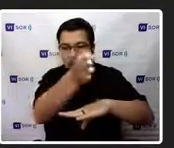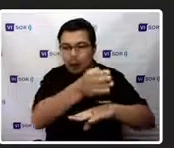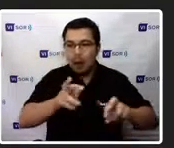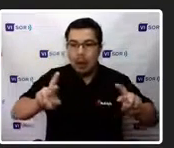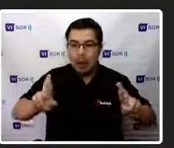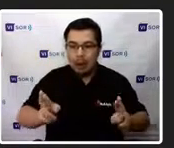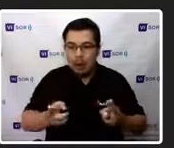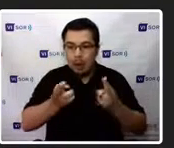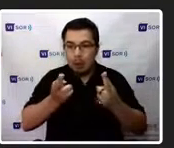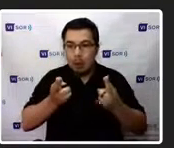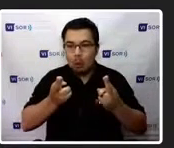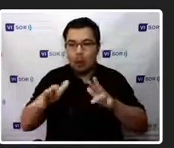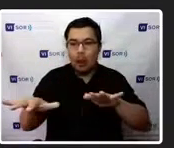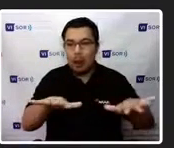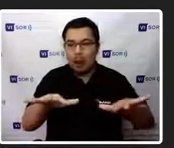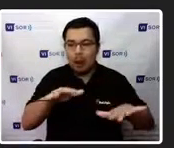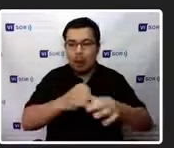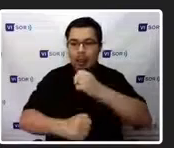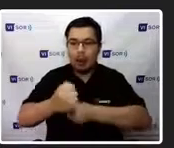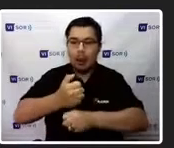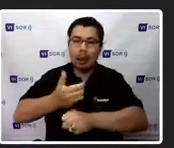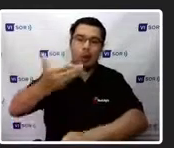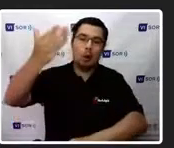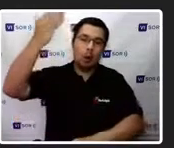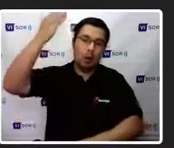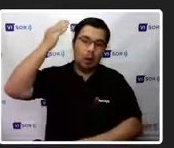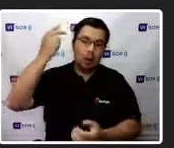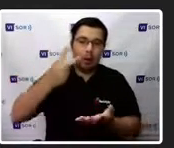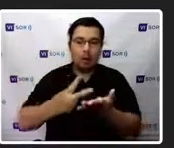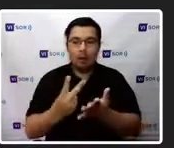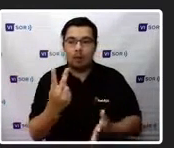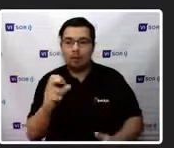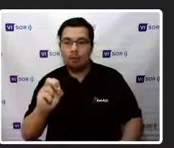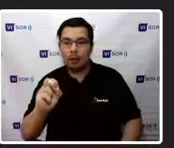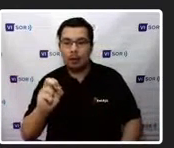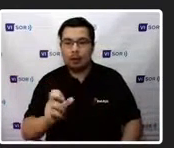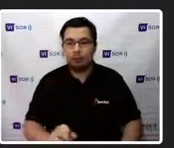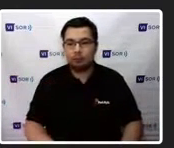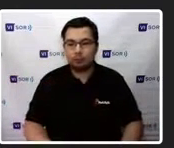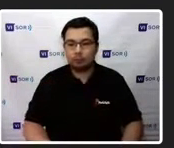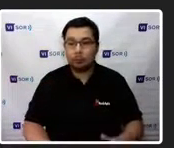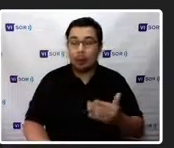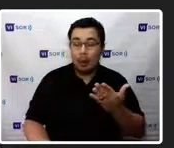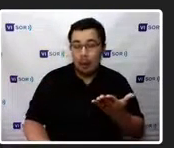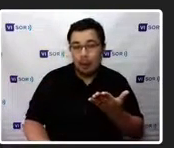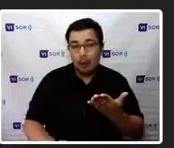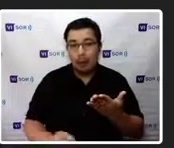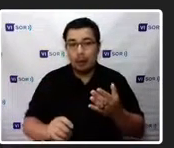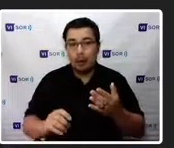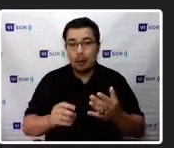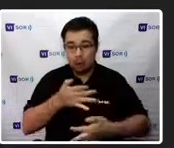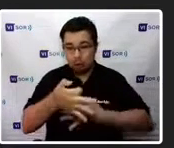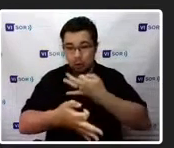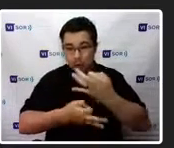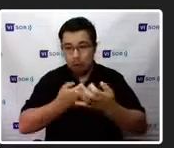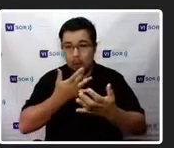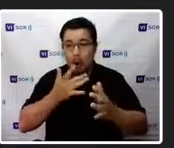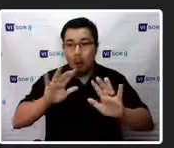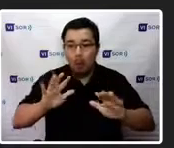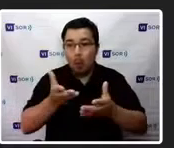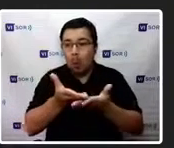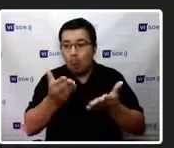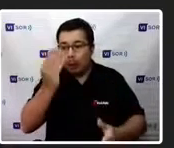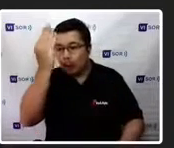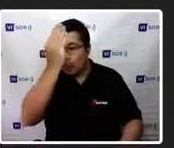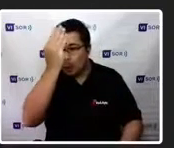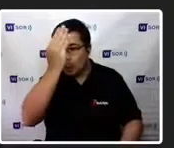del año anterior. Esto se los comento porque yo sé que es una preocupación importante para ustedes, ¿no es cierto? En ese sentido, pierdan cuidado.